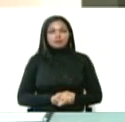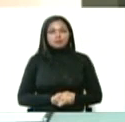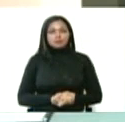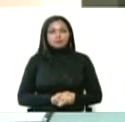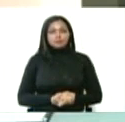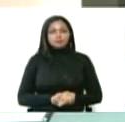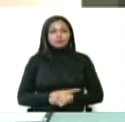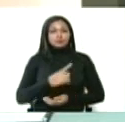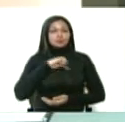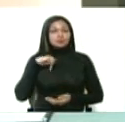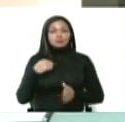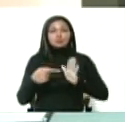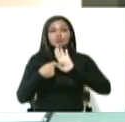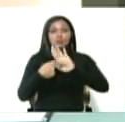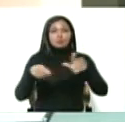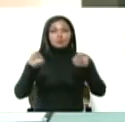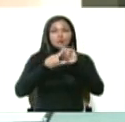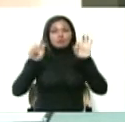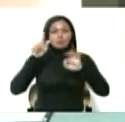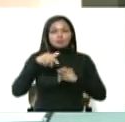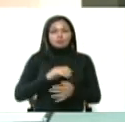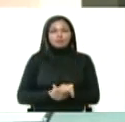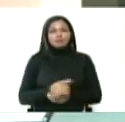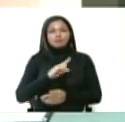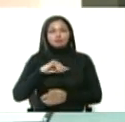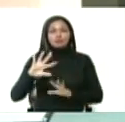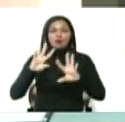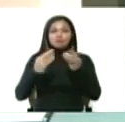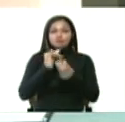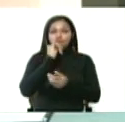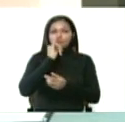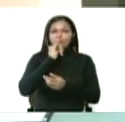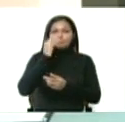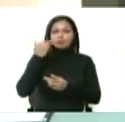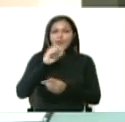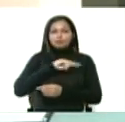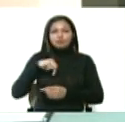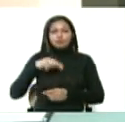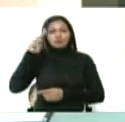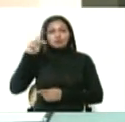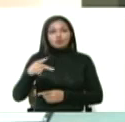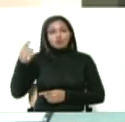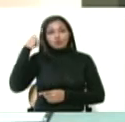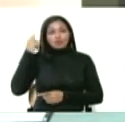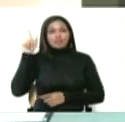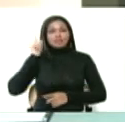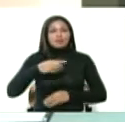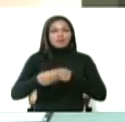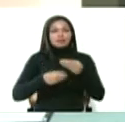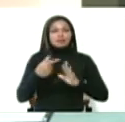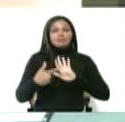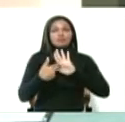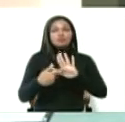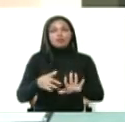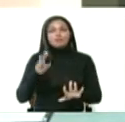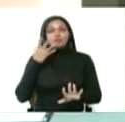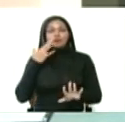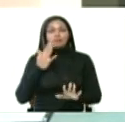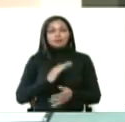Hay que mostrárselo. Es más, los reportes de ustedes, los reportes míos diarios, debe ser para mostrar, por